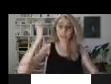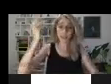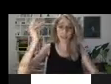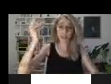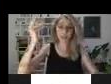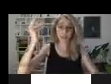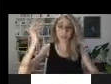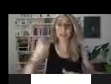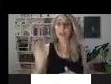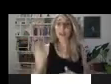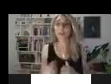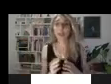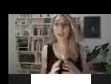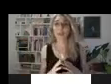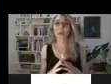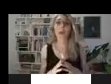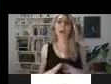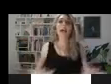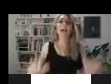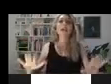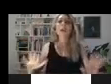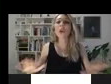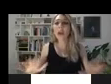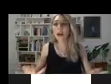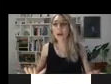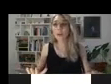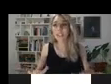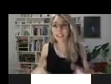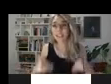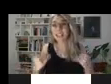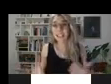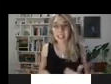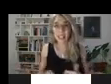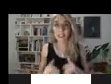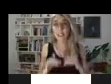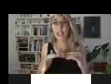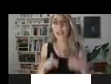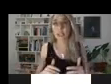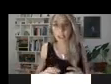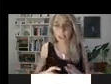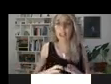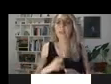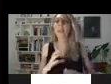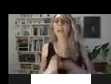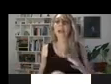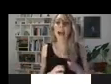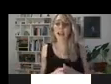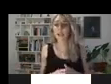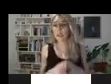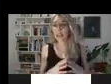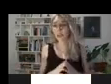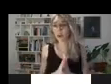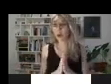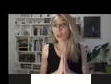en el primer semestre del 2019. Esto nos da cierta alegría, cierta tranquilidad de que